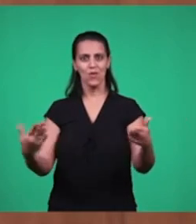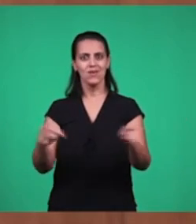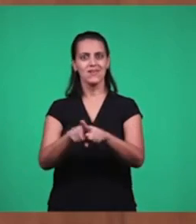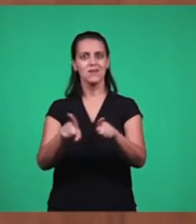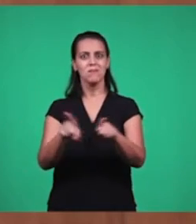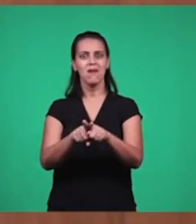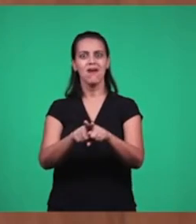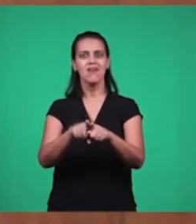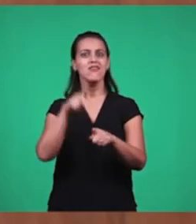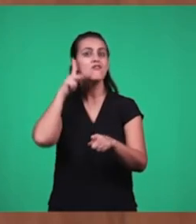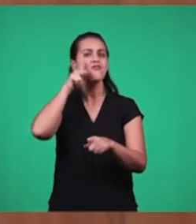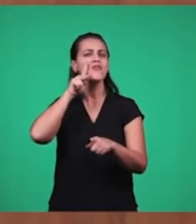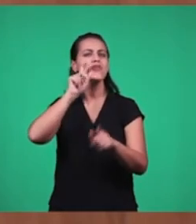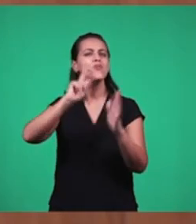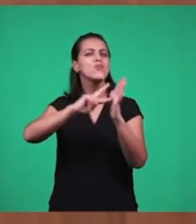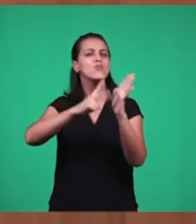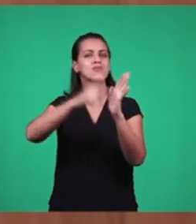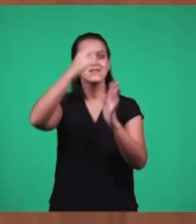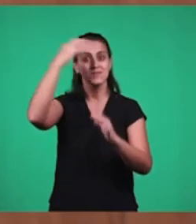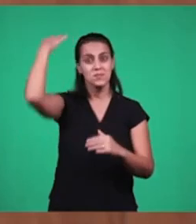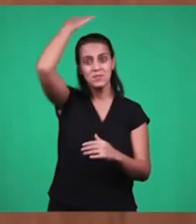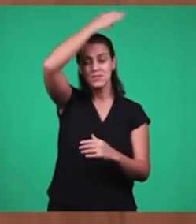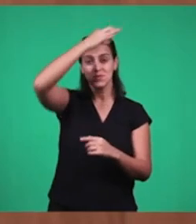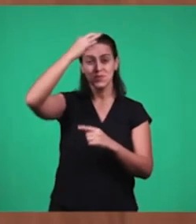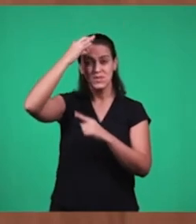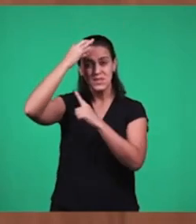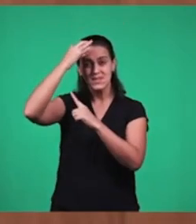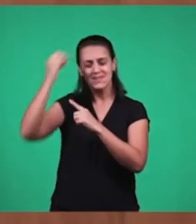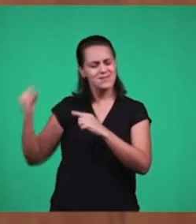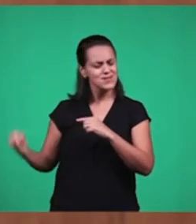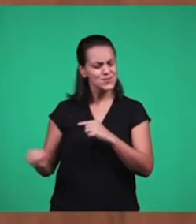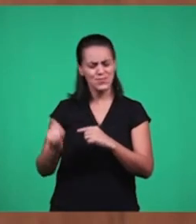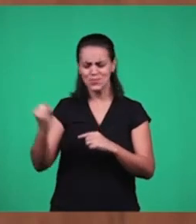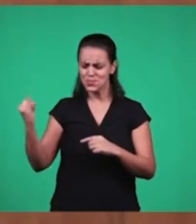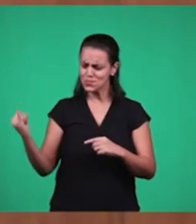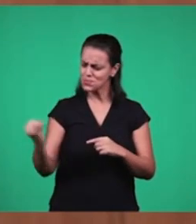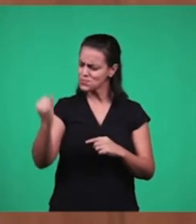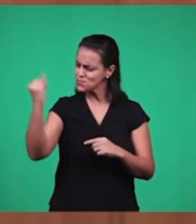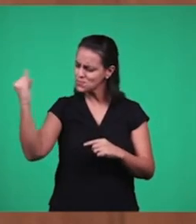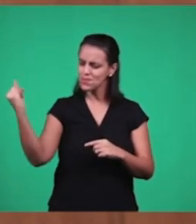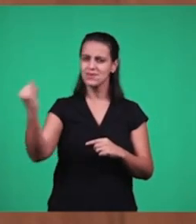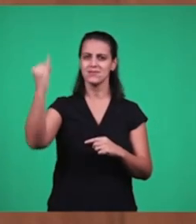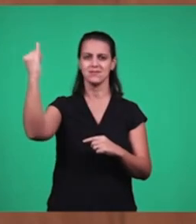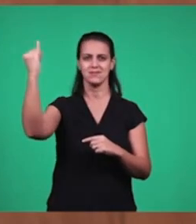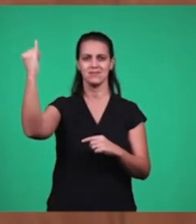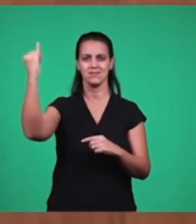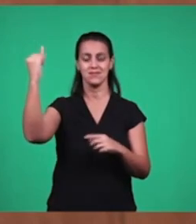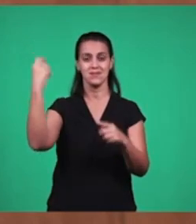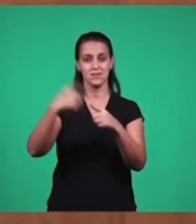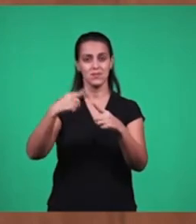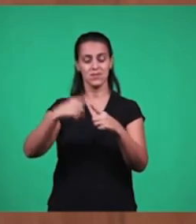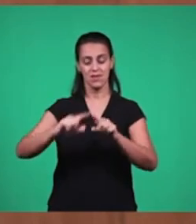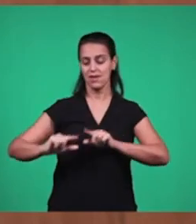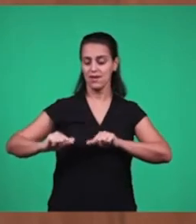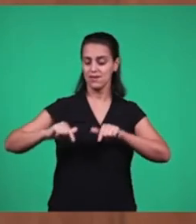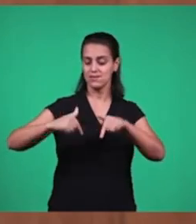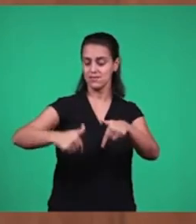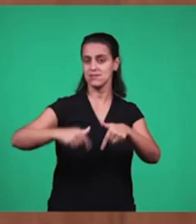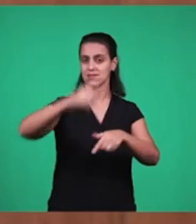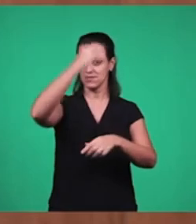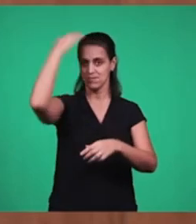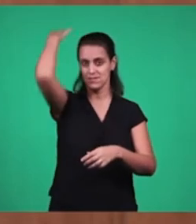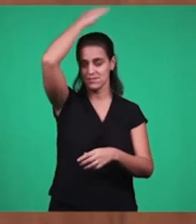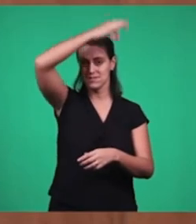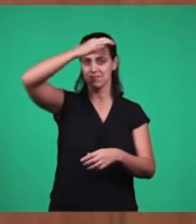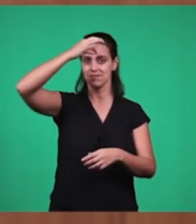muy importante para nosotros, porque es a través de la acción del Espíritu Santo, de la operación del